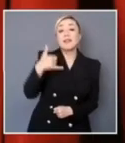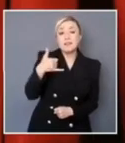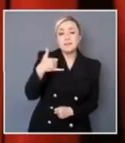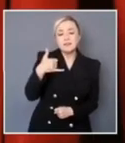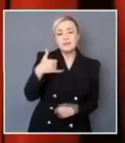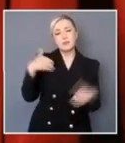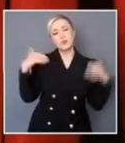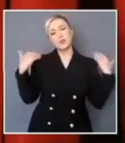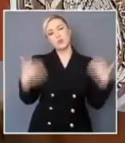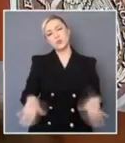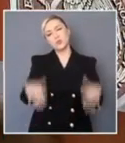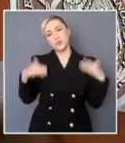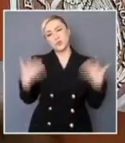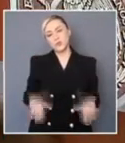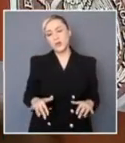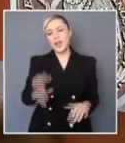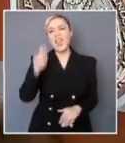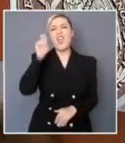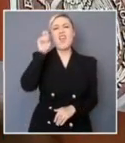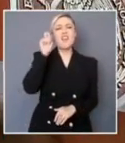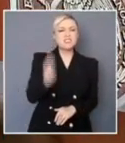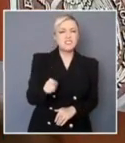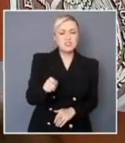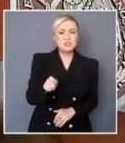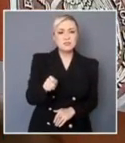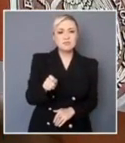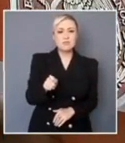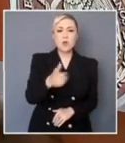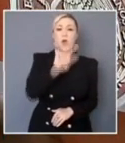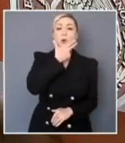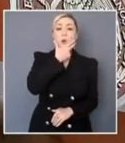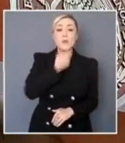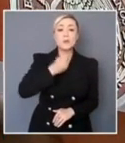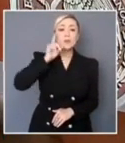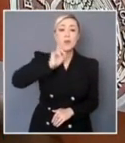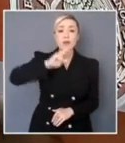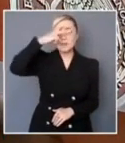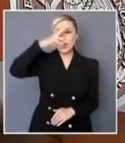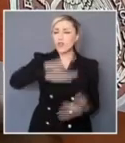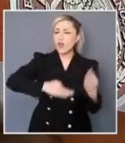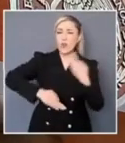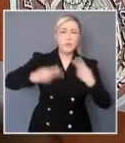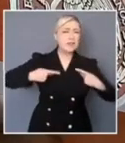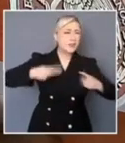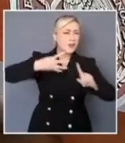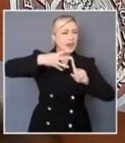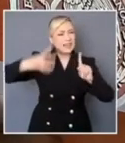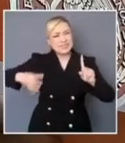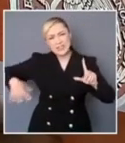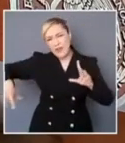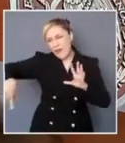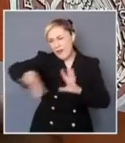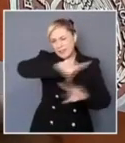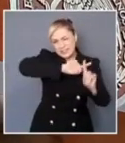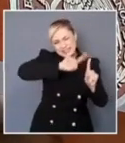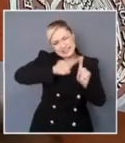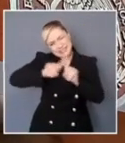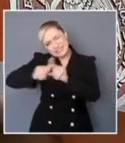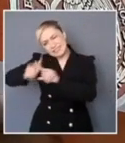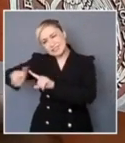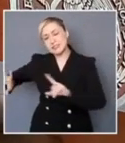unión entre las y los mexicanos. Nos obliga a todas